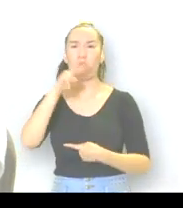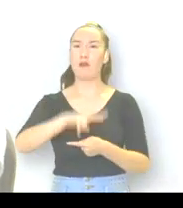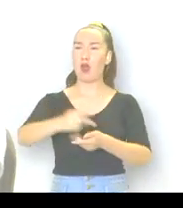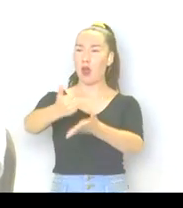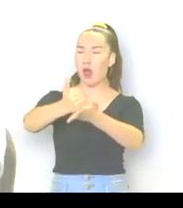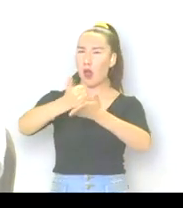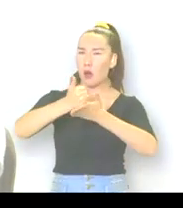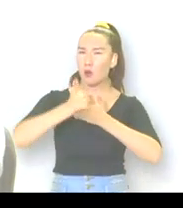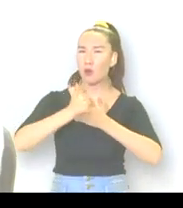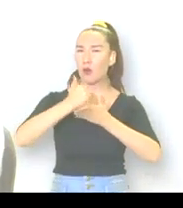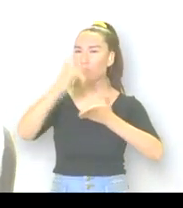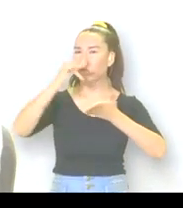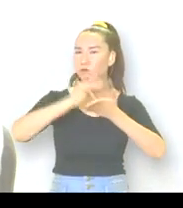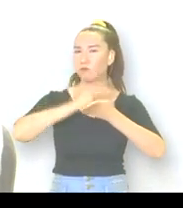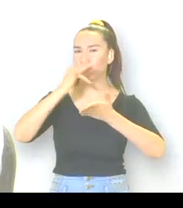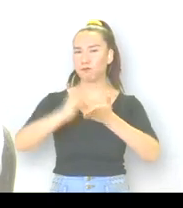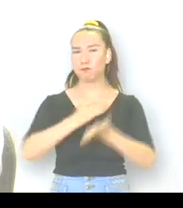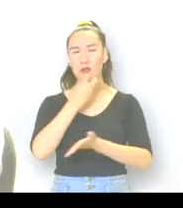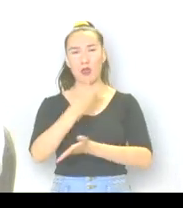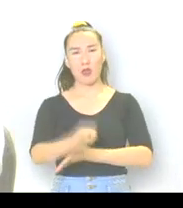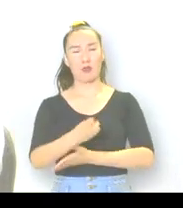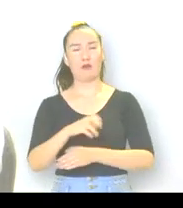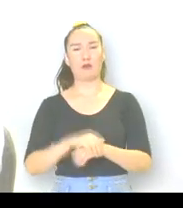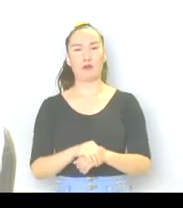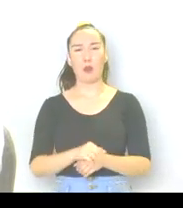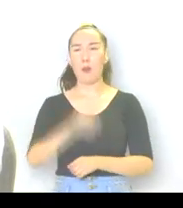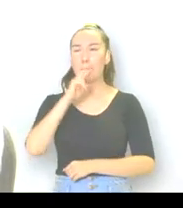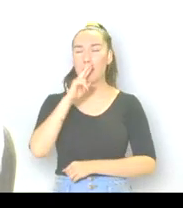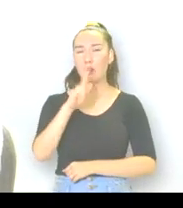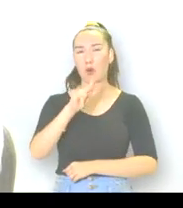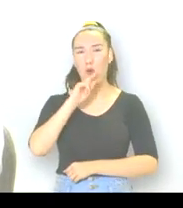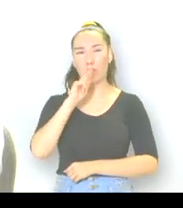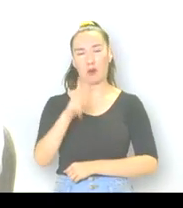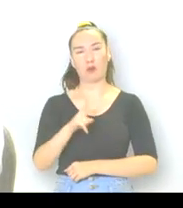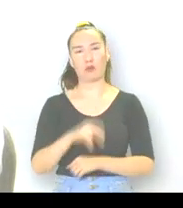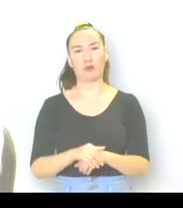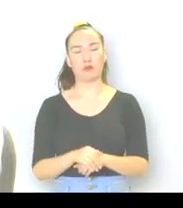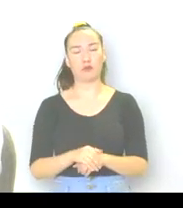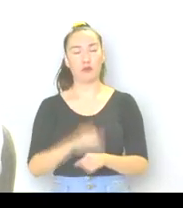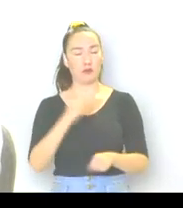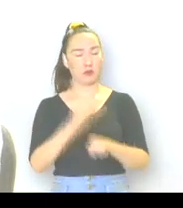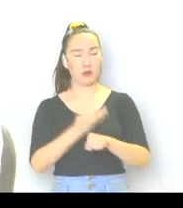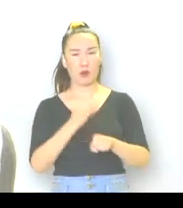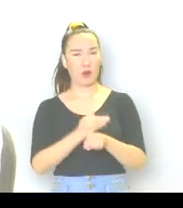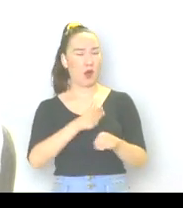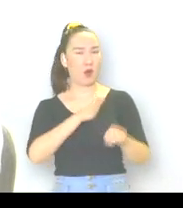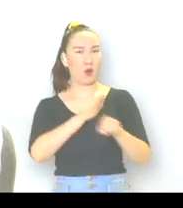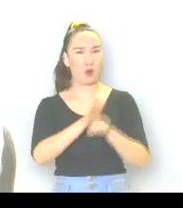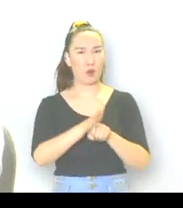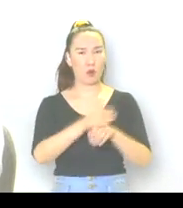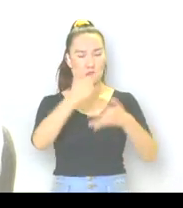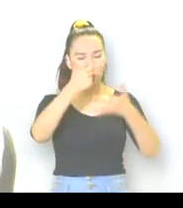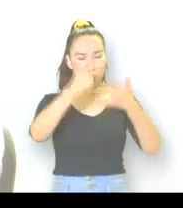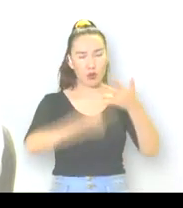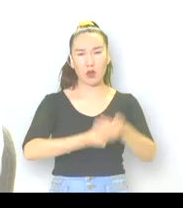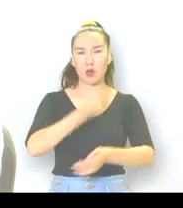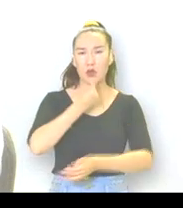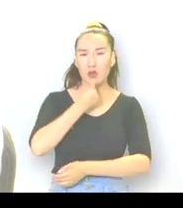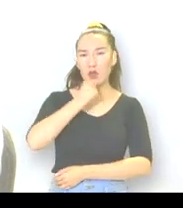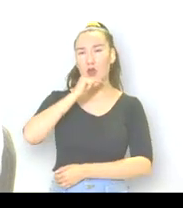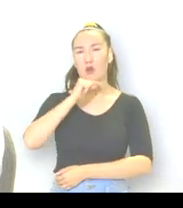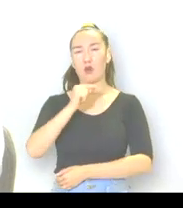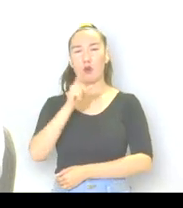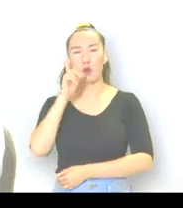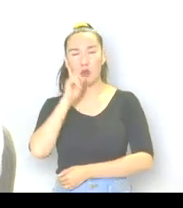Ayúdenos, ayúdenos. El mejor ejemplo que podemos nosotros tener es lo que hacen nuestros niños, nuestras niñas,